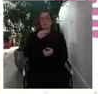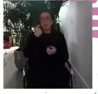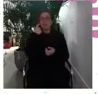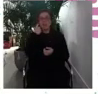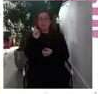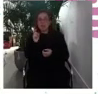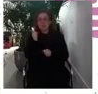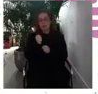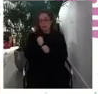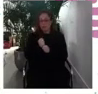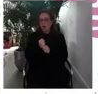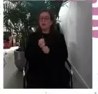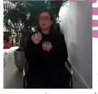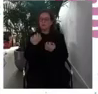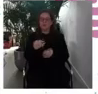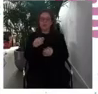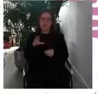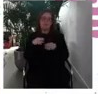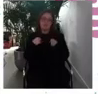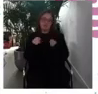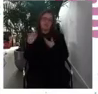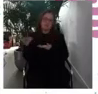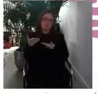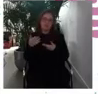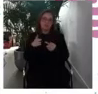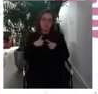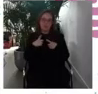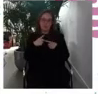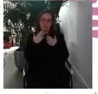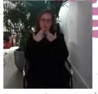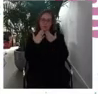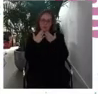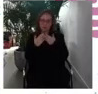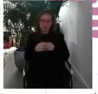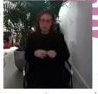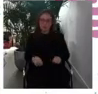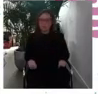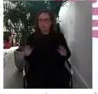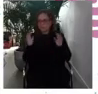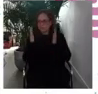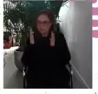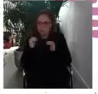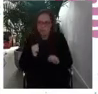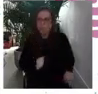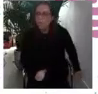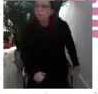y trabajo, serán bienvenidos. Los esperamos. Muchas gracias.